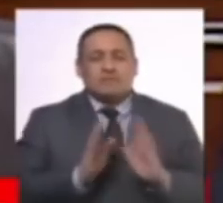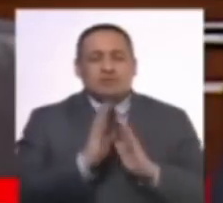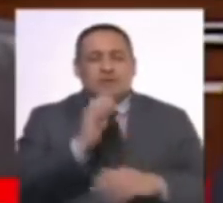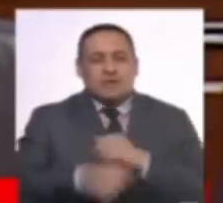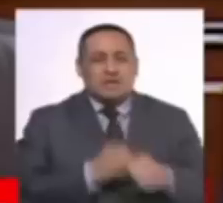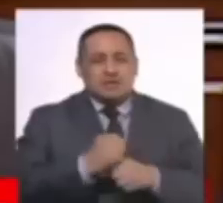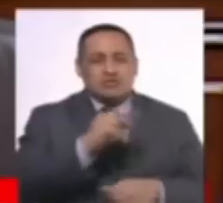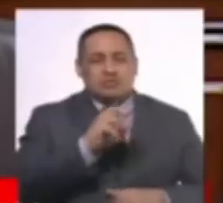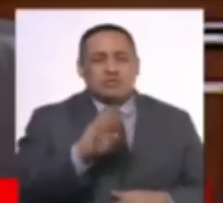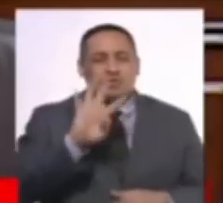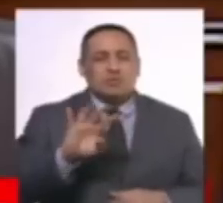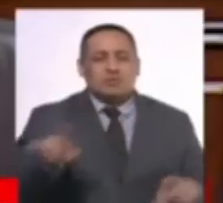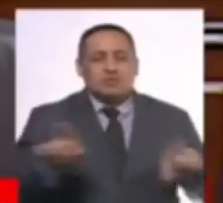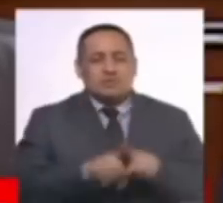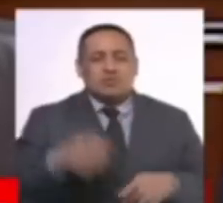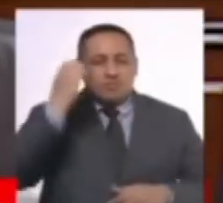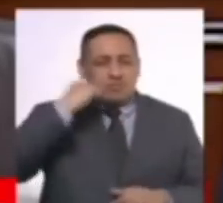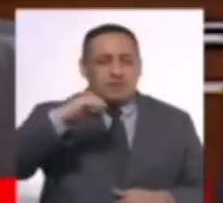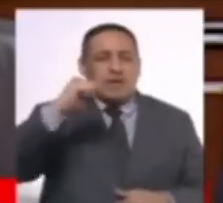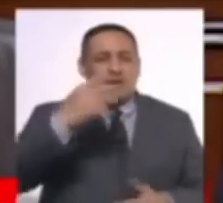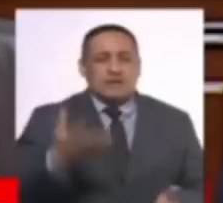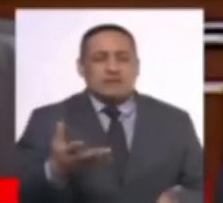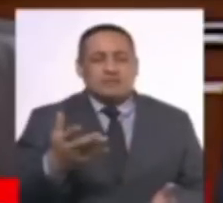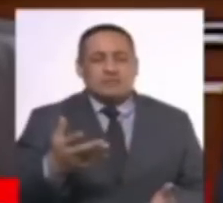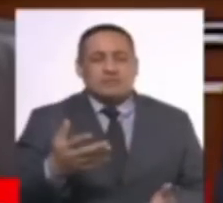año 2004 un viaje,